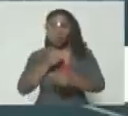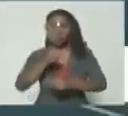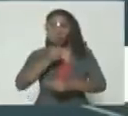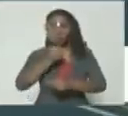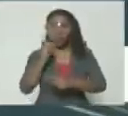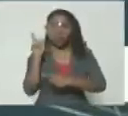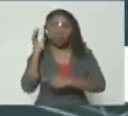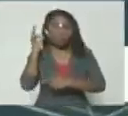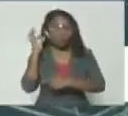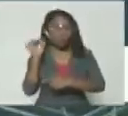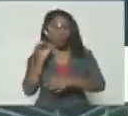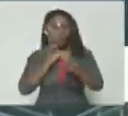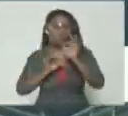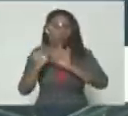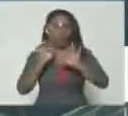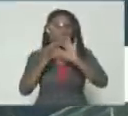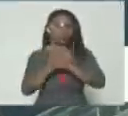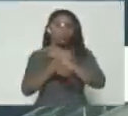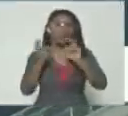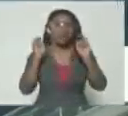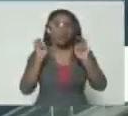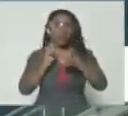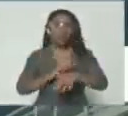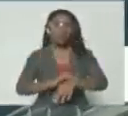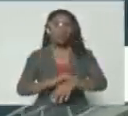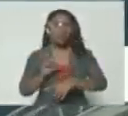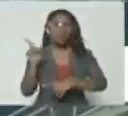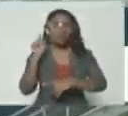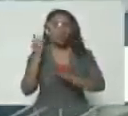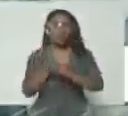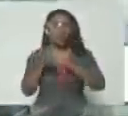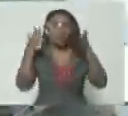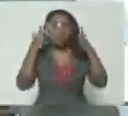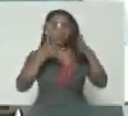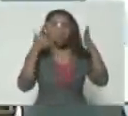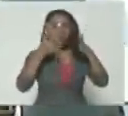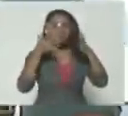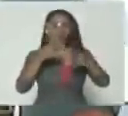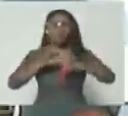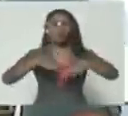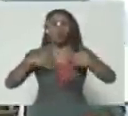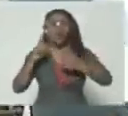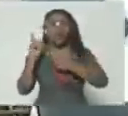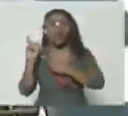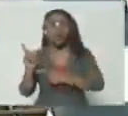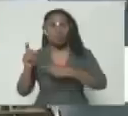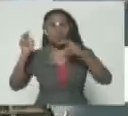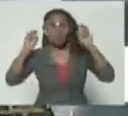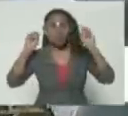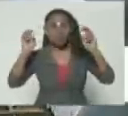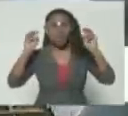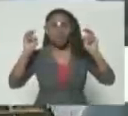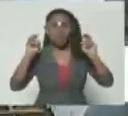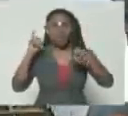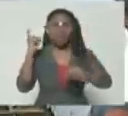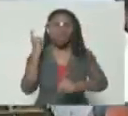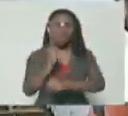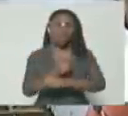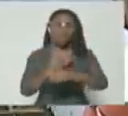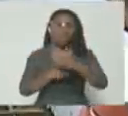por favor, nos explique cuáles son esas orientaciones, cuáles son esas condiciones en que debe